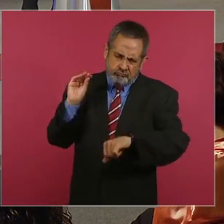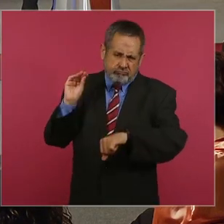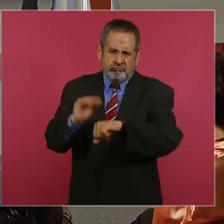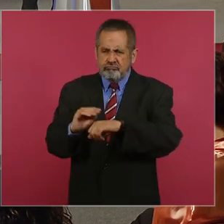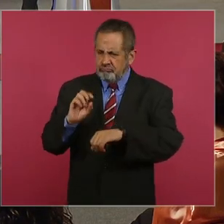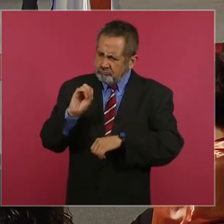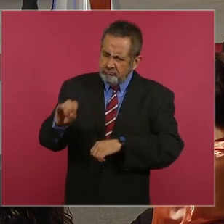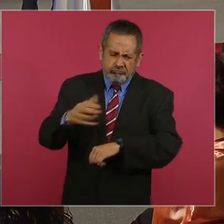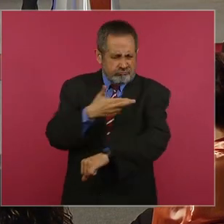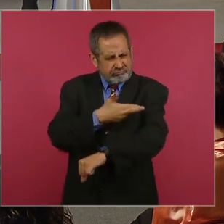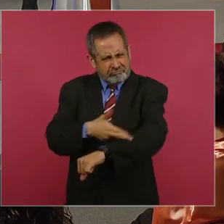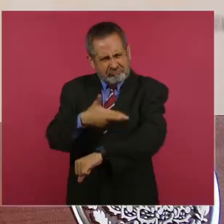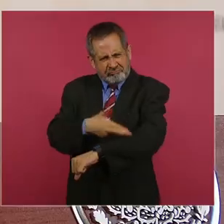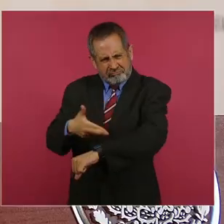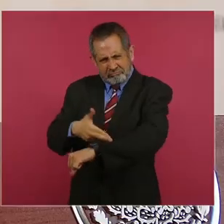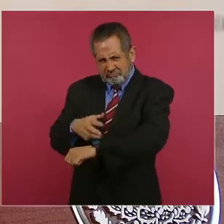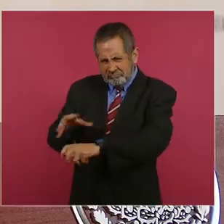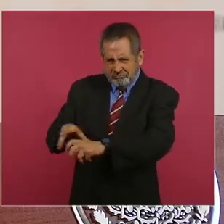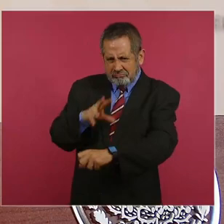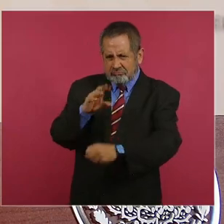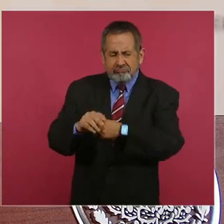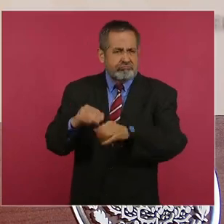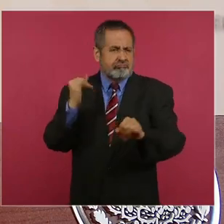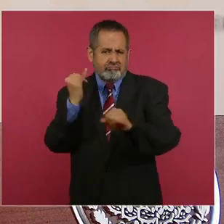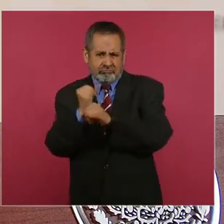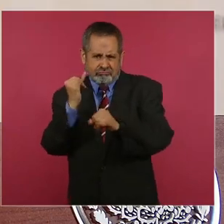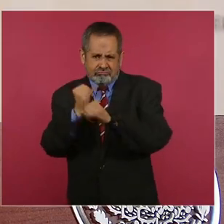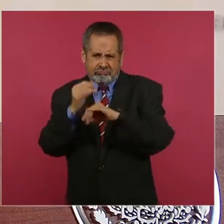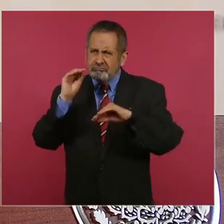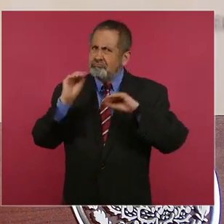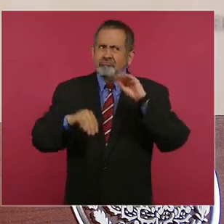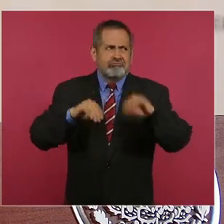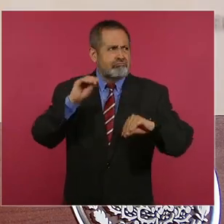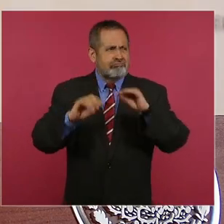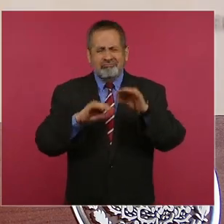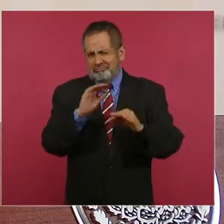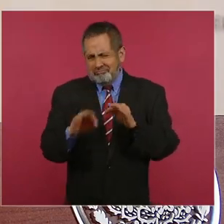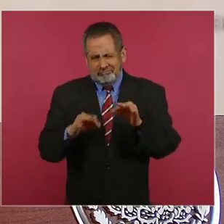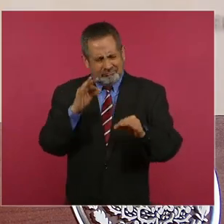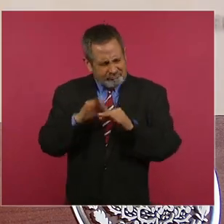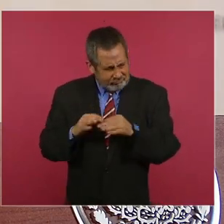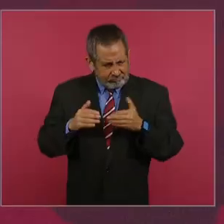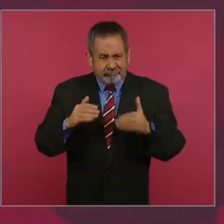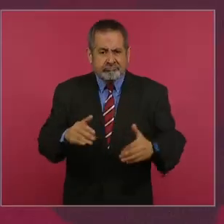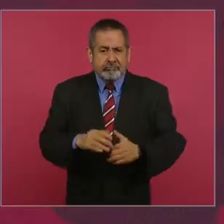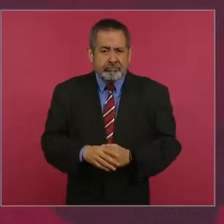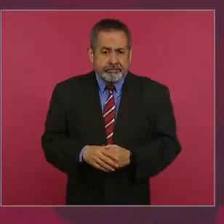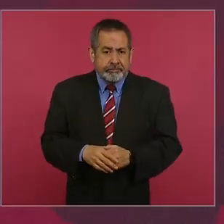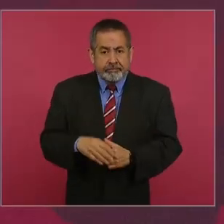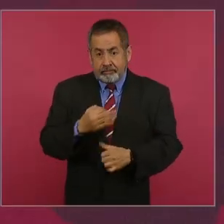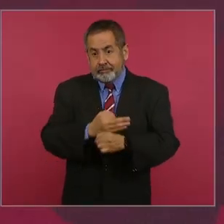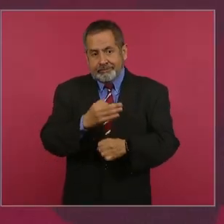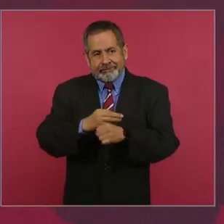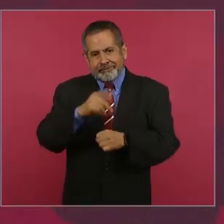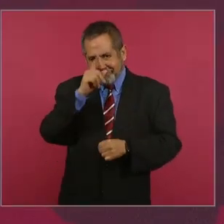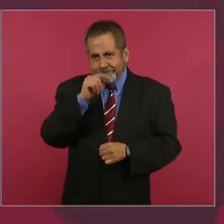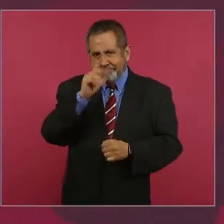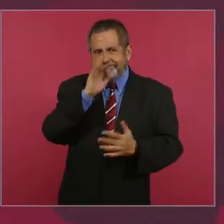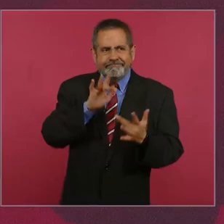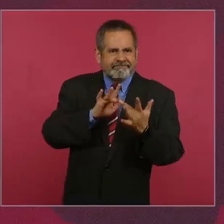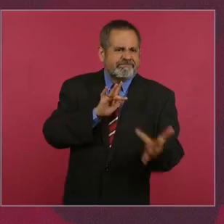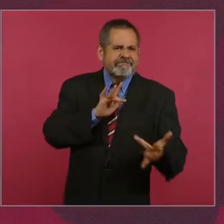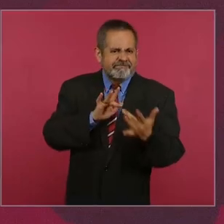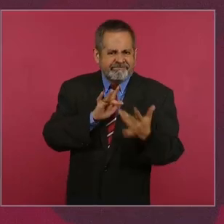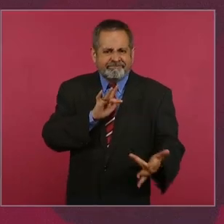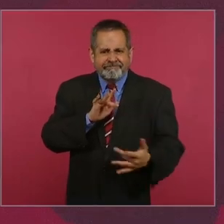de internet, que todavía no